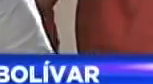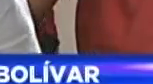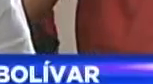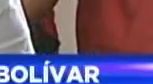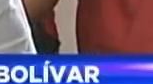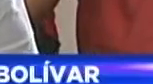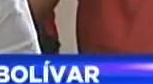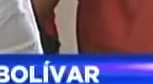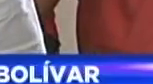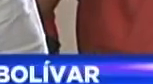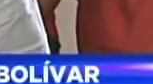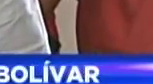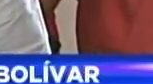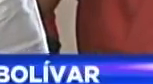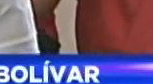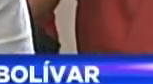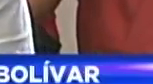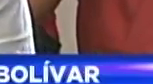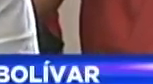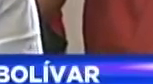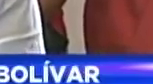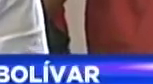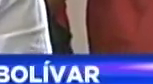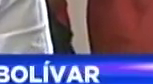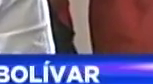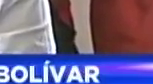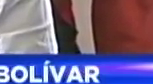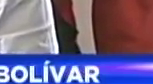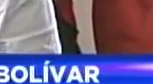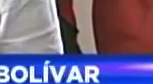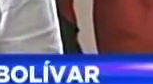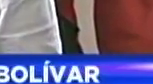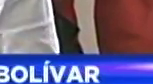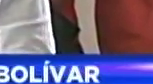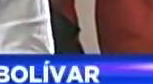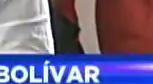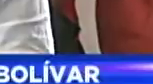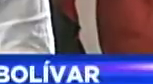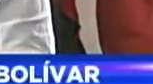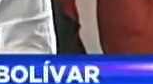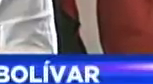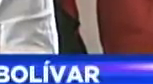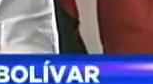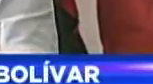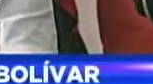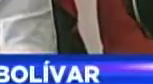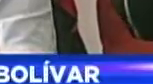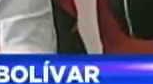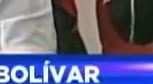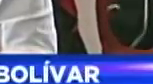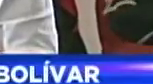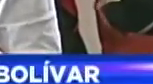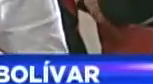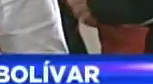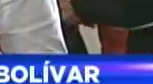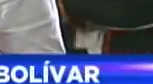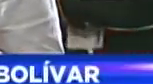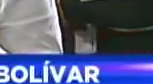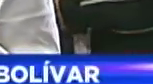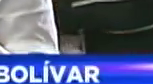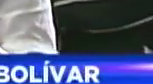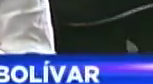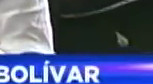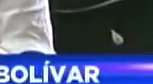Buenos días. ¿Cómo está? ¿Qué va a ser la estrategia del presidente Nicolás Maduro frente a los intentos de deslegitimización de su